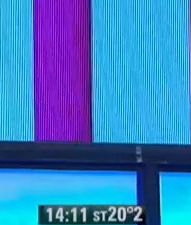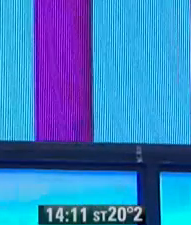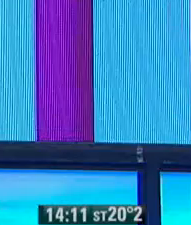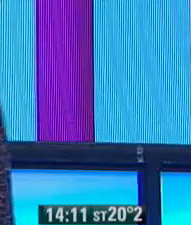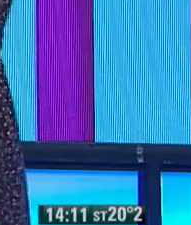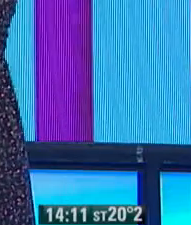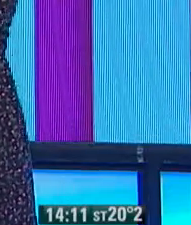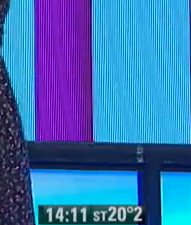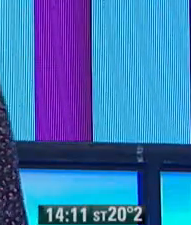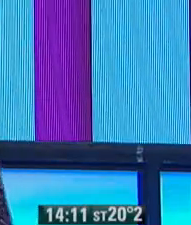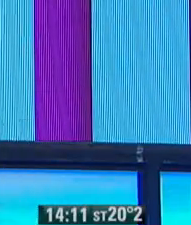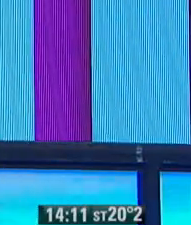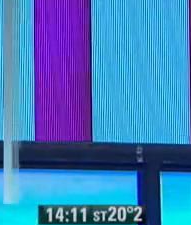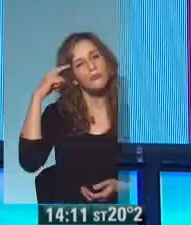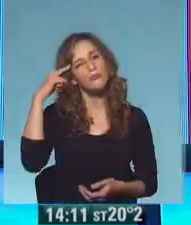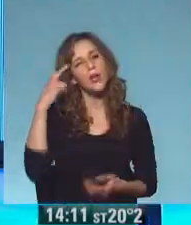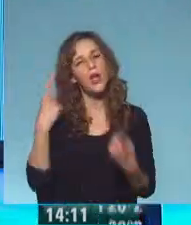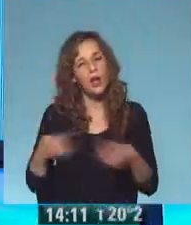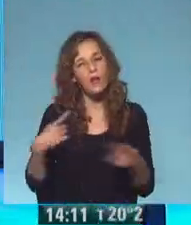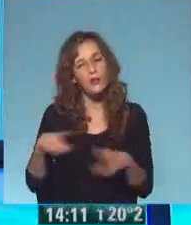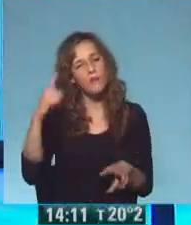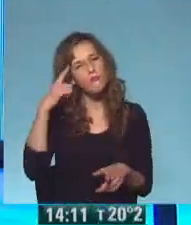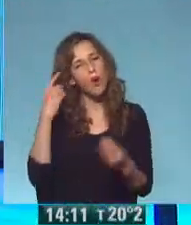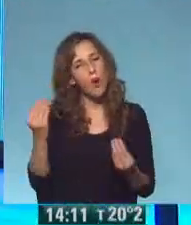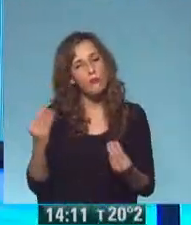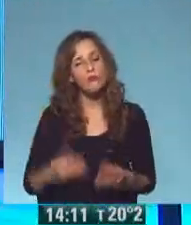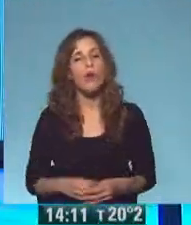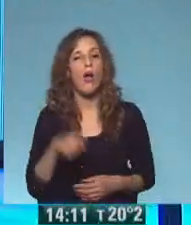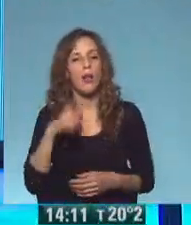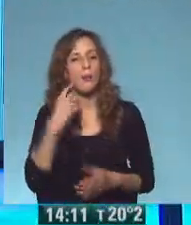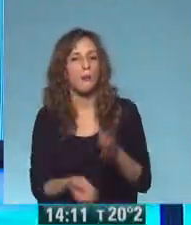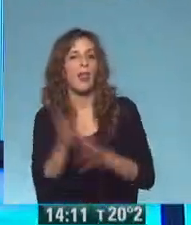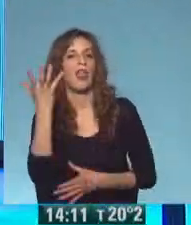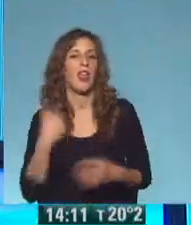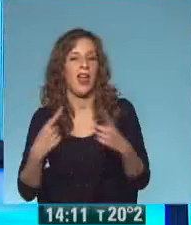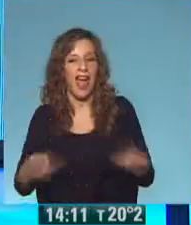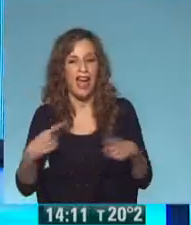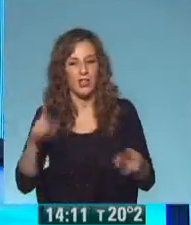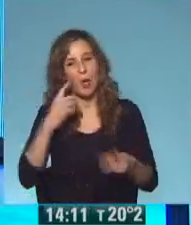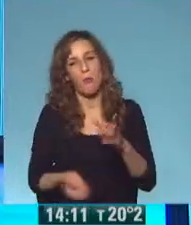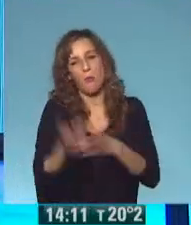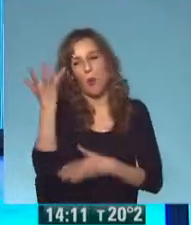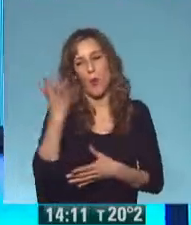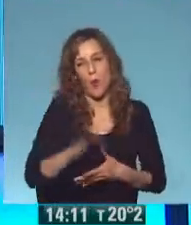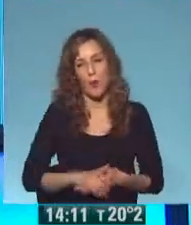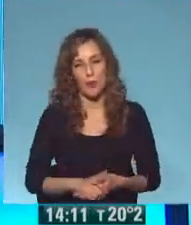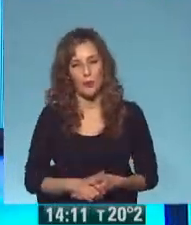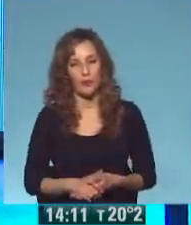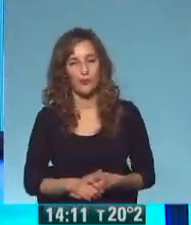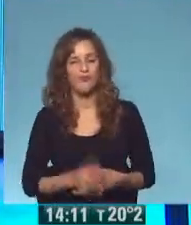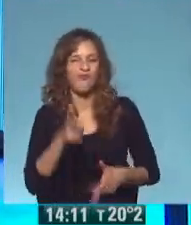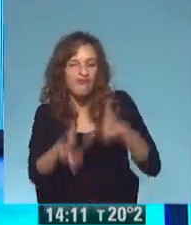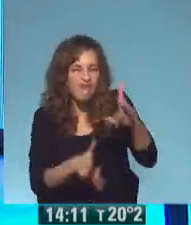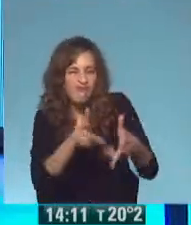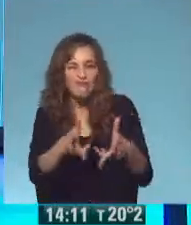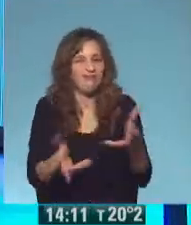Una vez estaba inventando la letra, ¿no? A ver, ¿cómo es la letra de hoy? Picnic, picnic, picnic, picnic, picnic, picnic, picnic, picnic. ¡Qué difícil! Picnic, picnic, picnic. Bueno, más